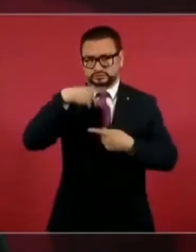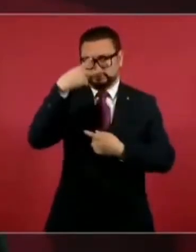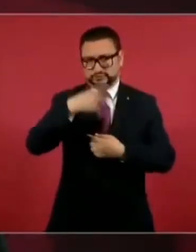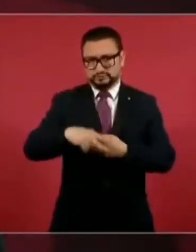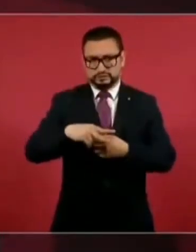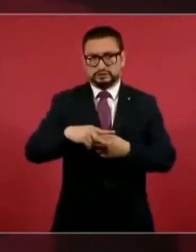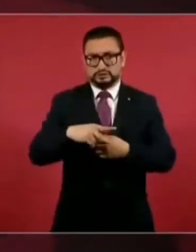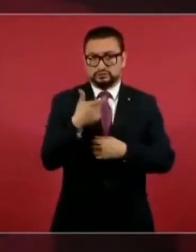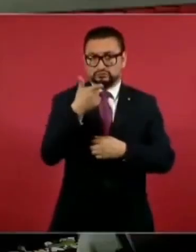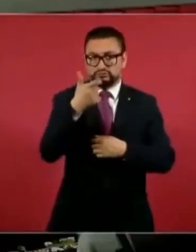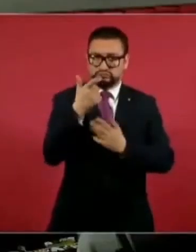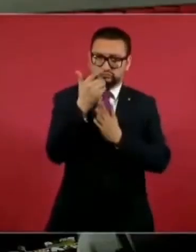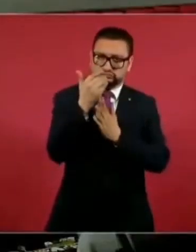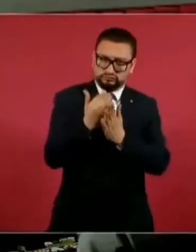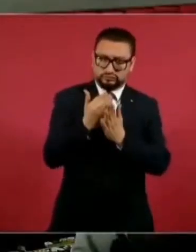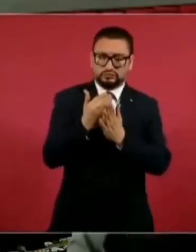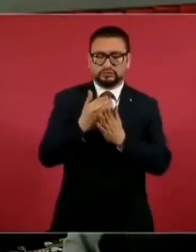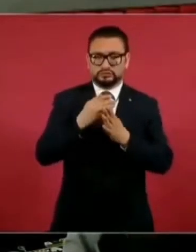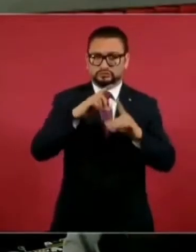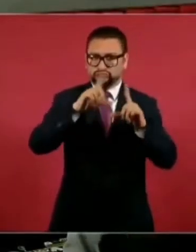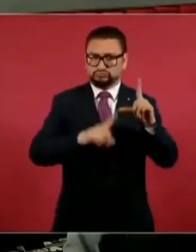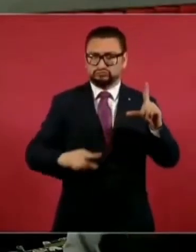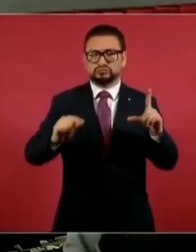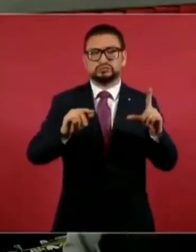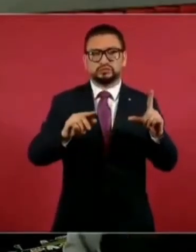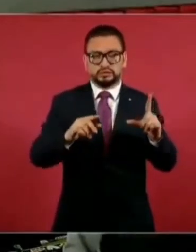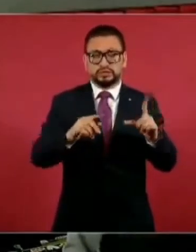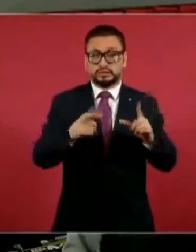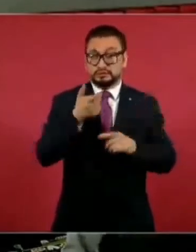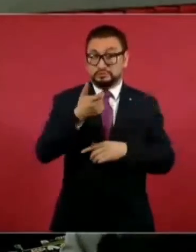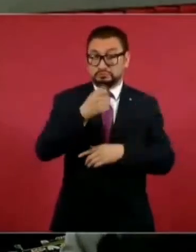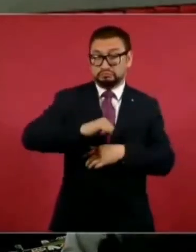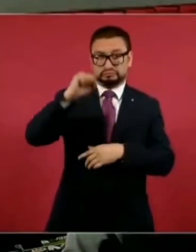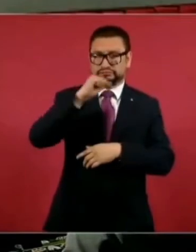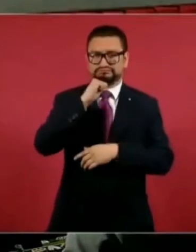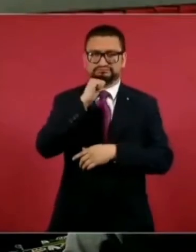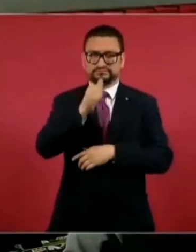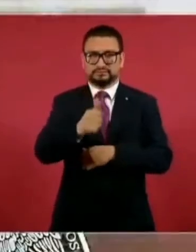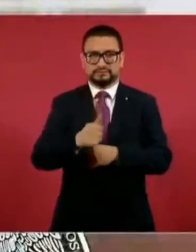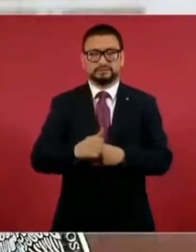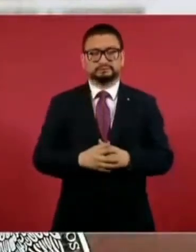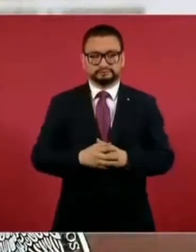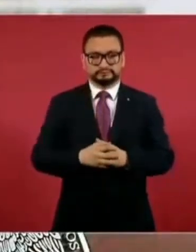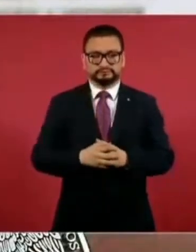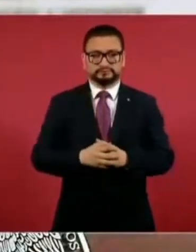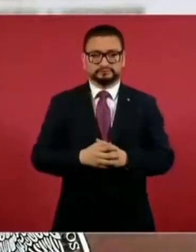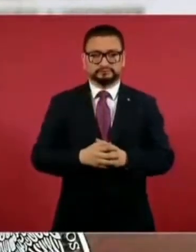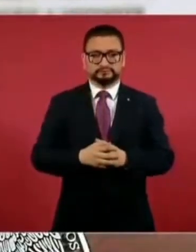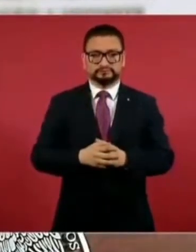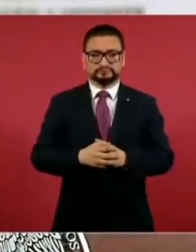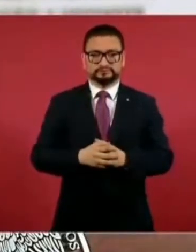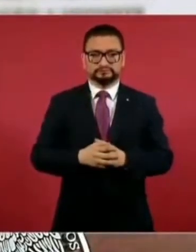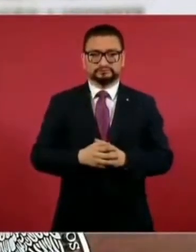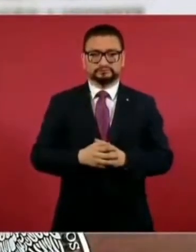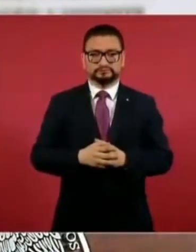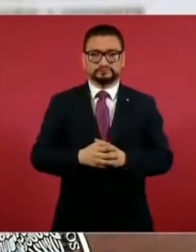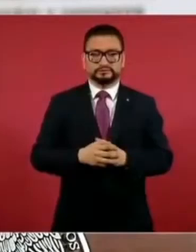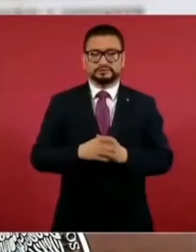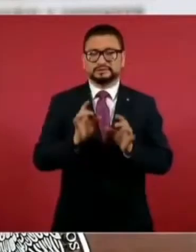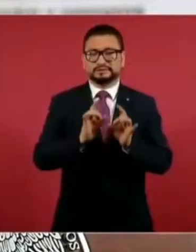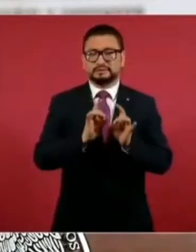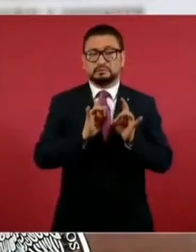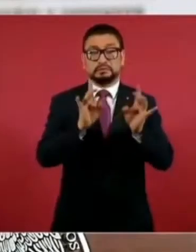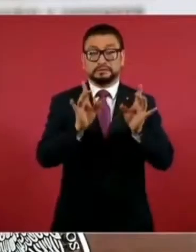menor costo posible, sin elevar las tarifas. Frente a innumerables